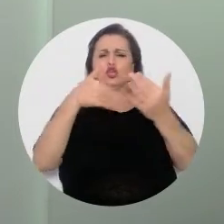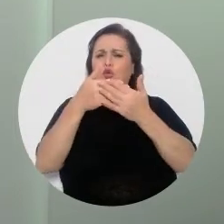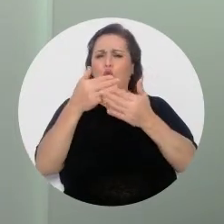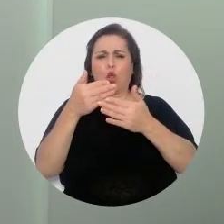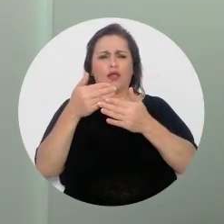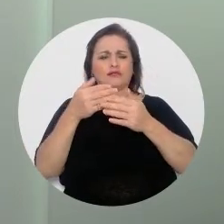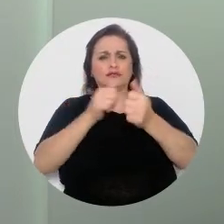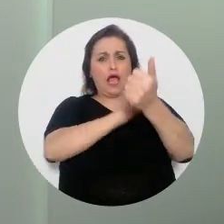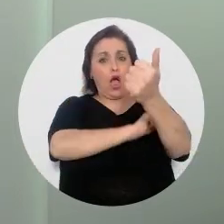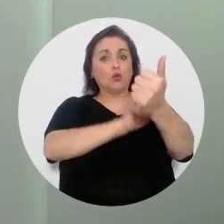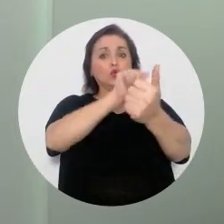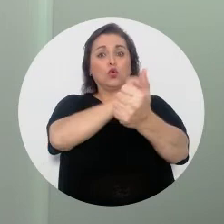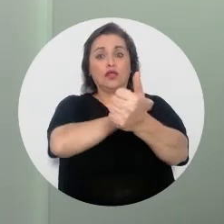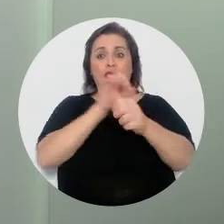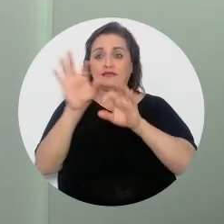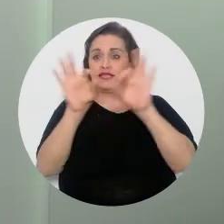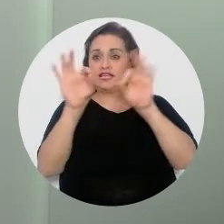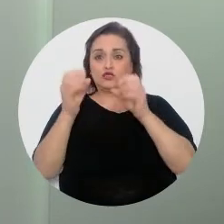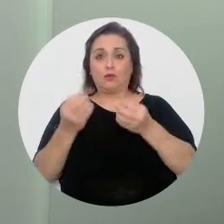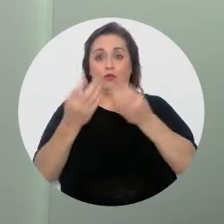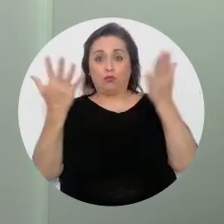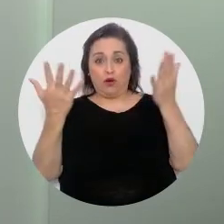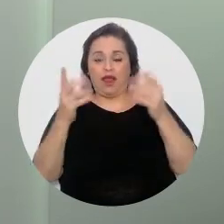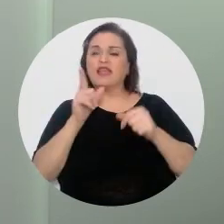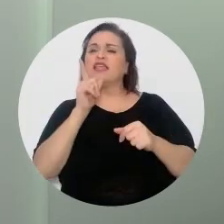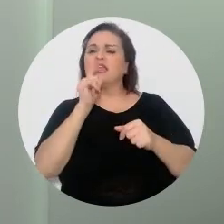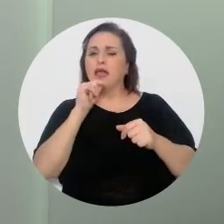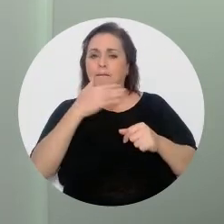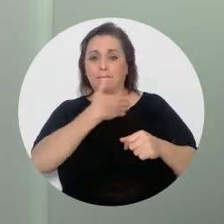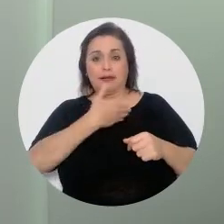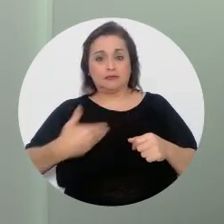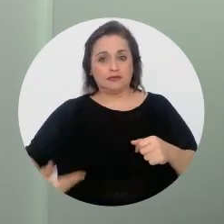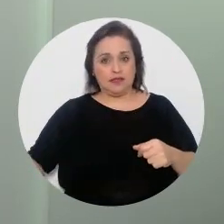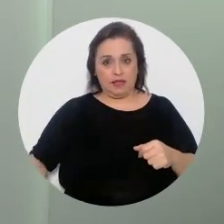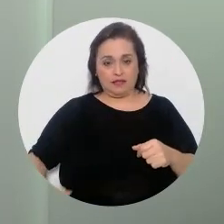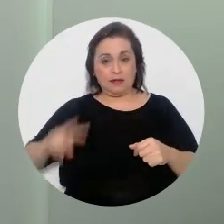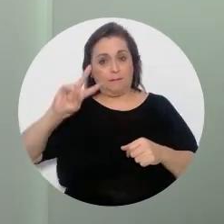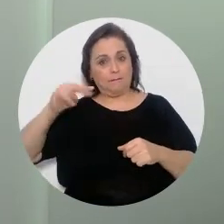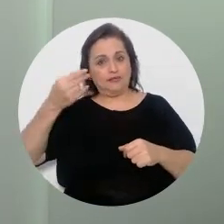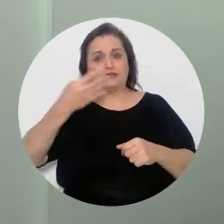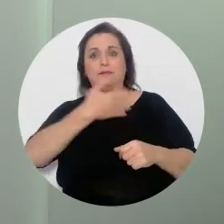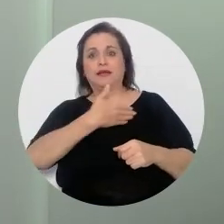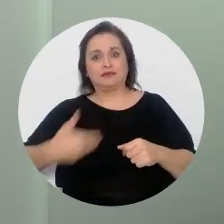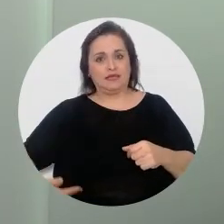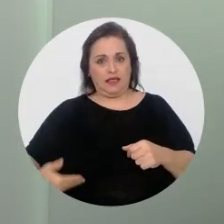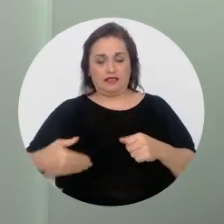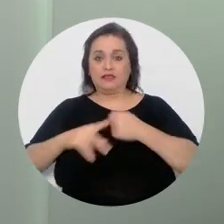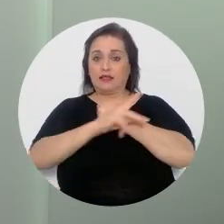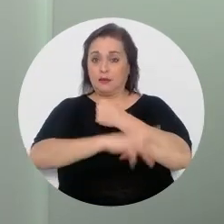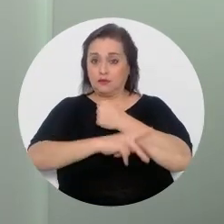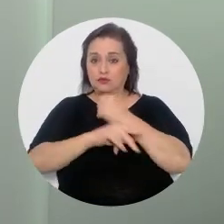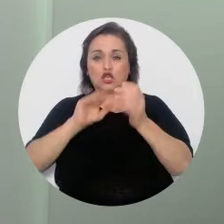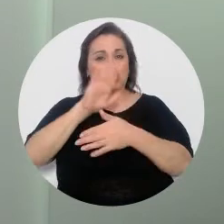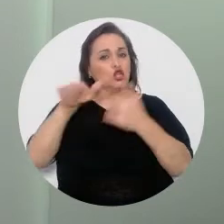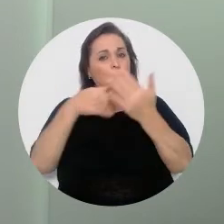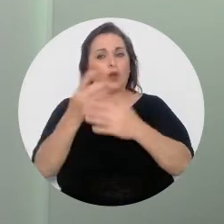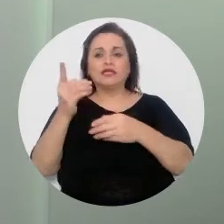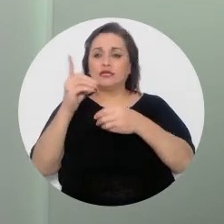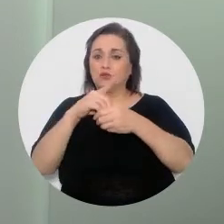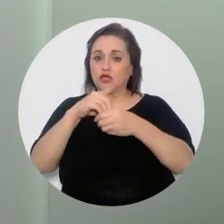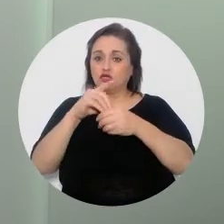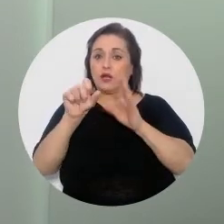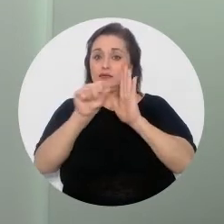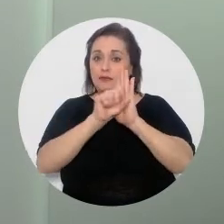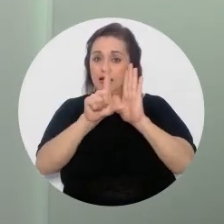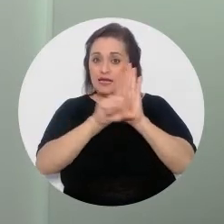las autoridades de elección popular. Primero, quienes iban a ocupar la presidencia y vicepresidencia de la República, todas las diputaciones